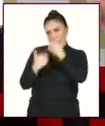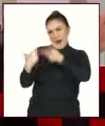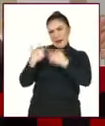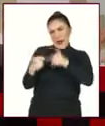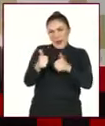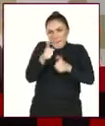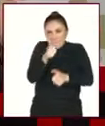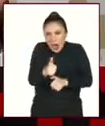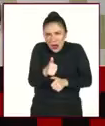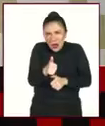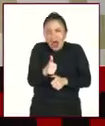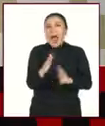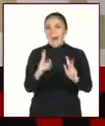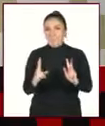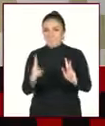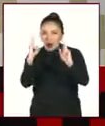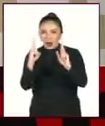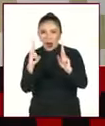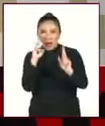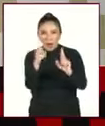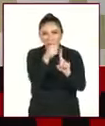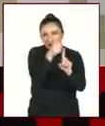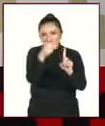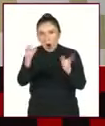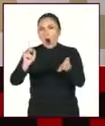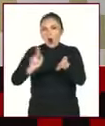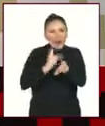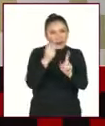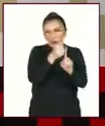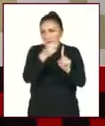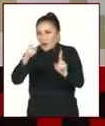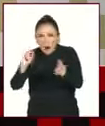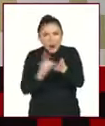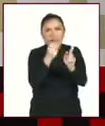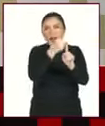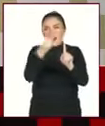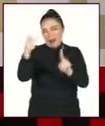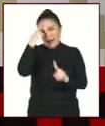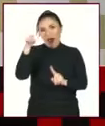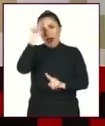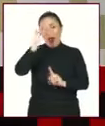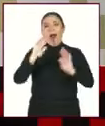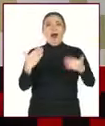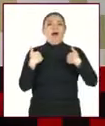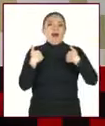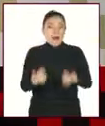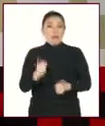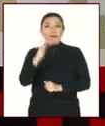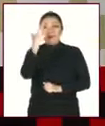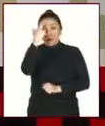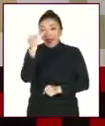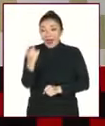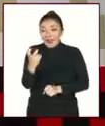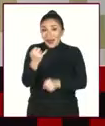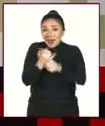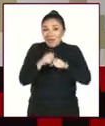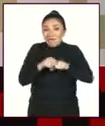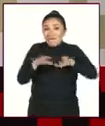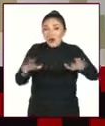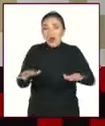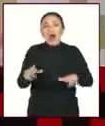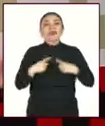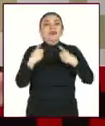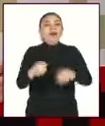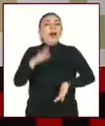a iniciar desde el principio y ver cada una de estas recomendaciones que ella misma nos da. Recuerden, la información que nos acaba de compartir proporciona